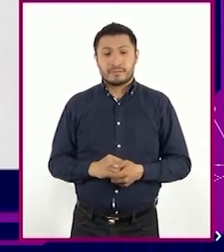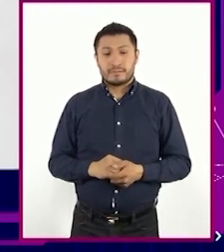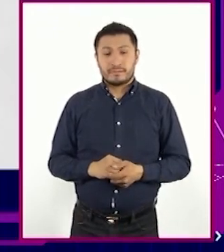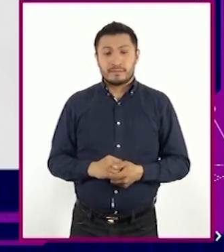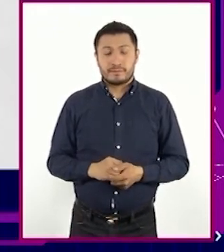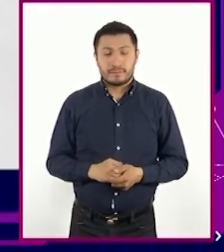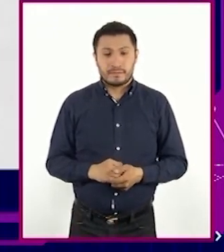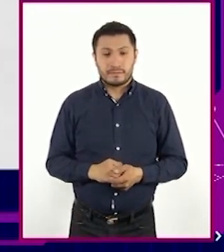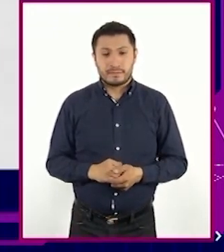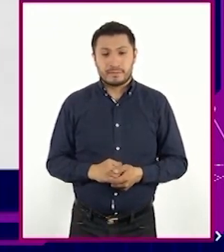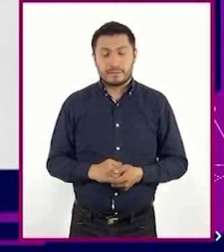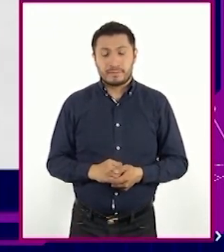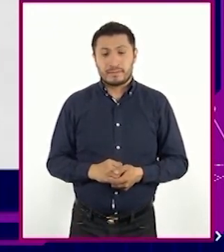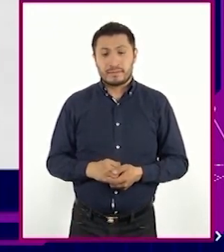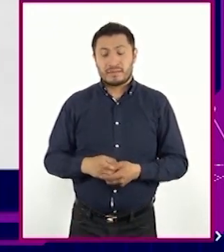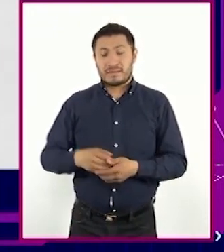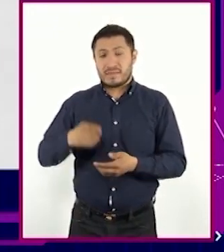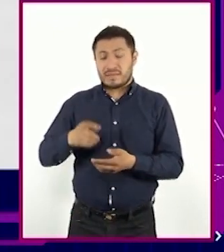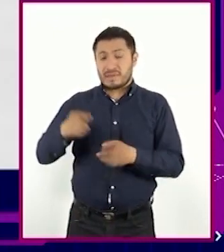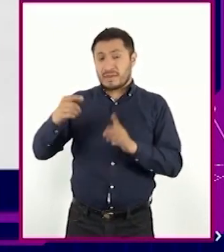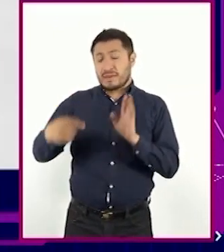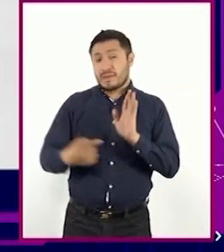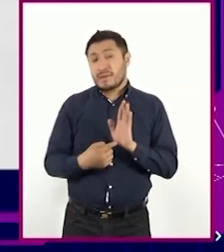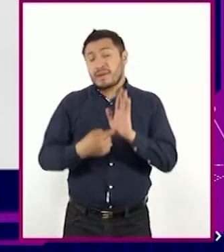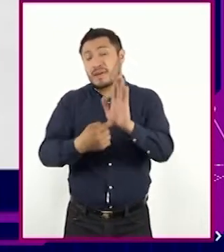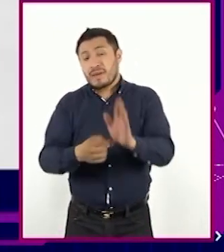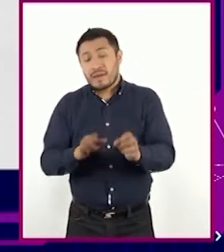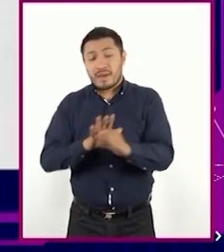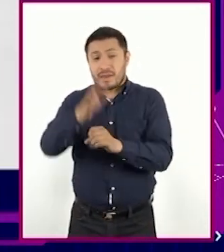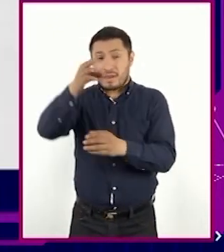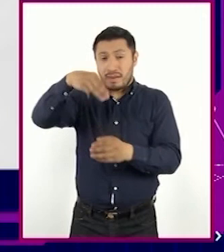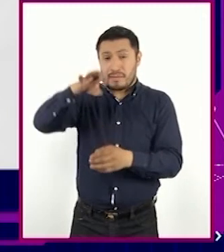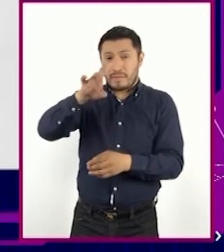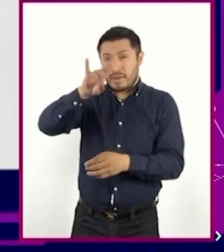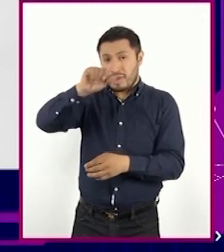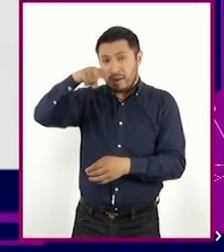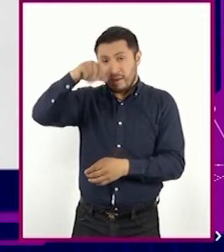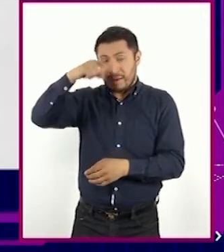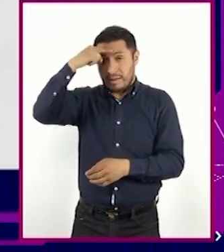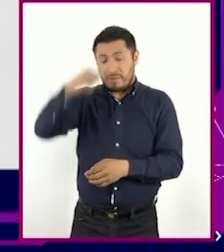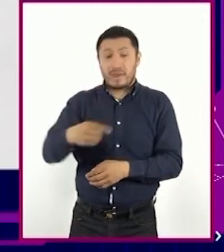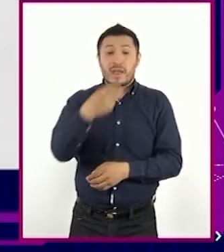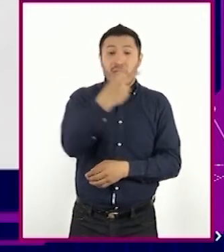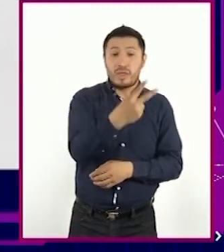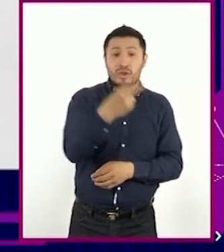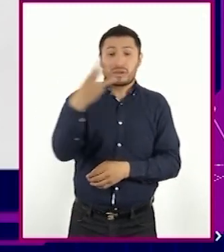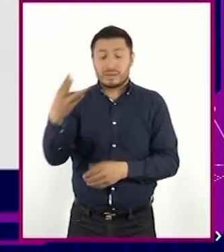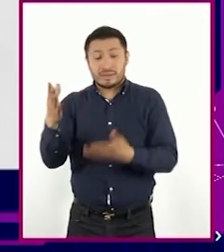En la caja se señala la mediana para separar los cuartiles 2 y 3.